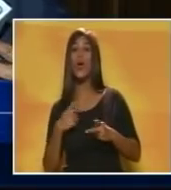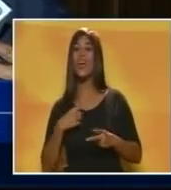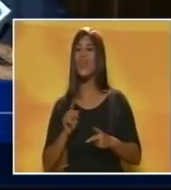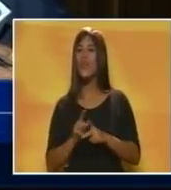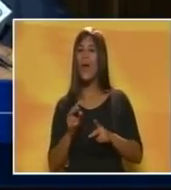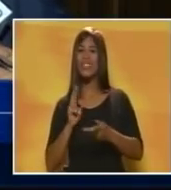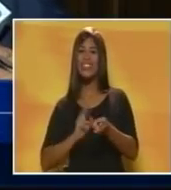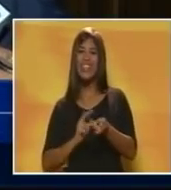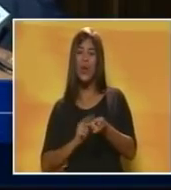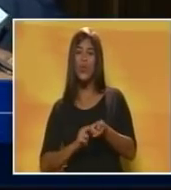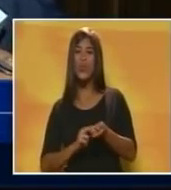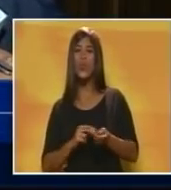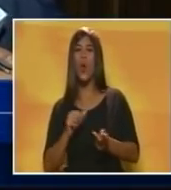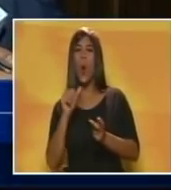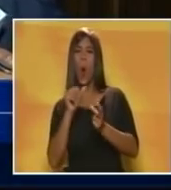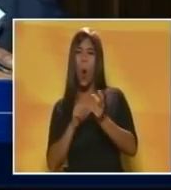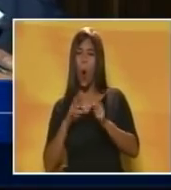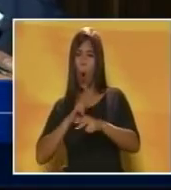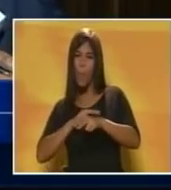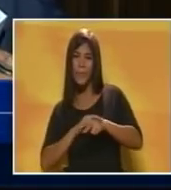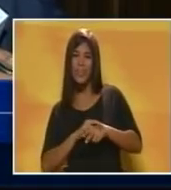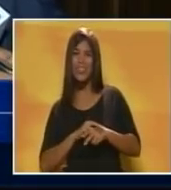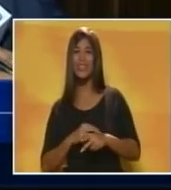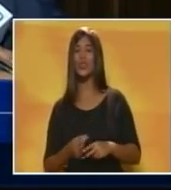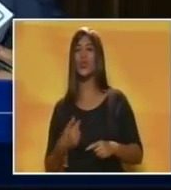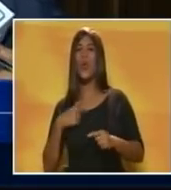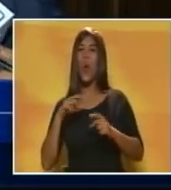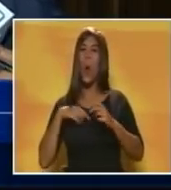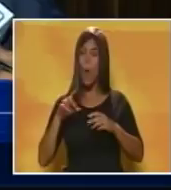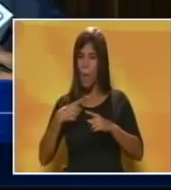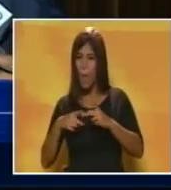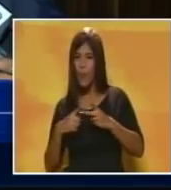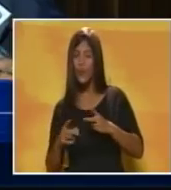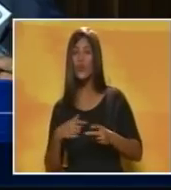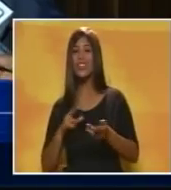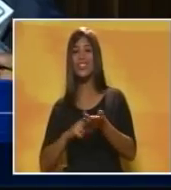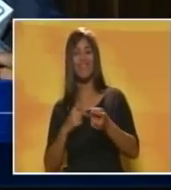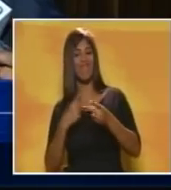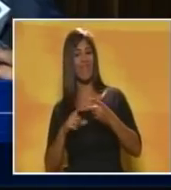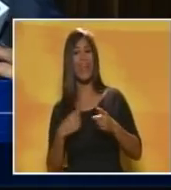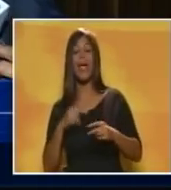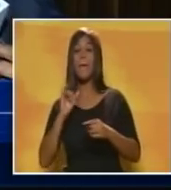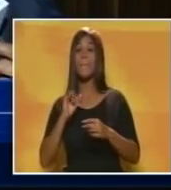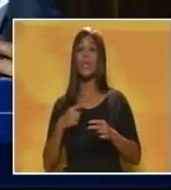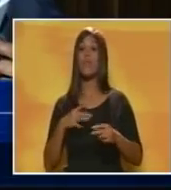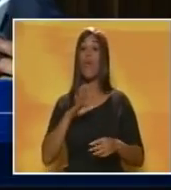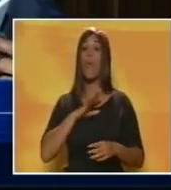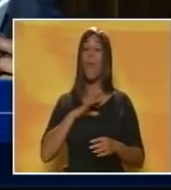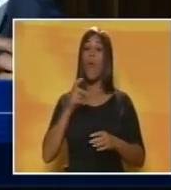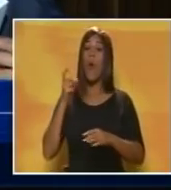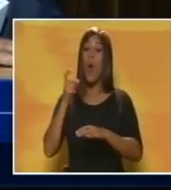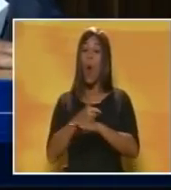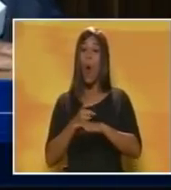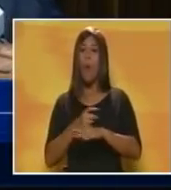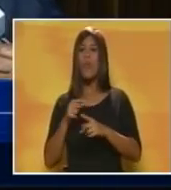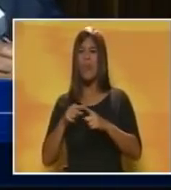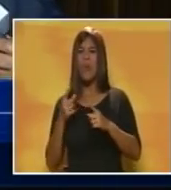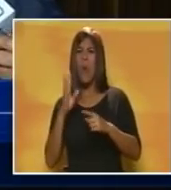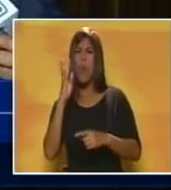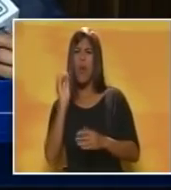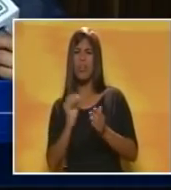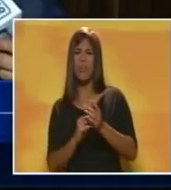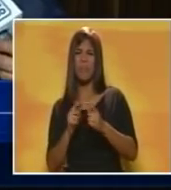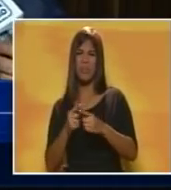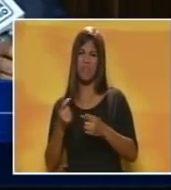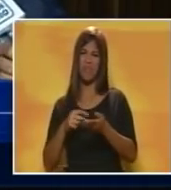que es fundamental para atender la salud del profesorado universitario, la cobertura establecida por el Estado apenas alcanza a 40.000